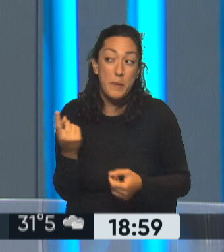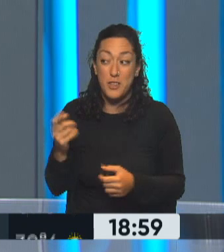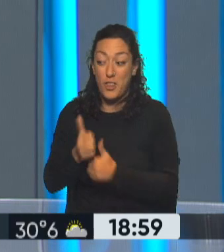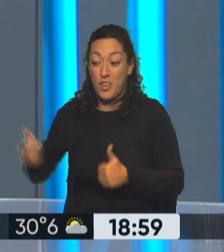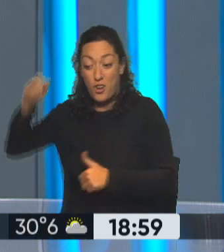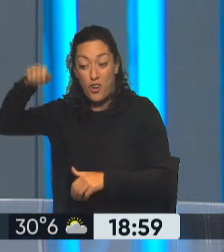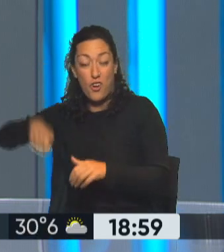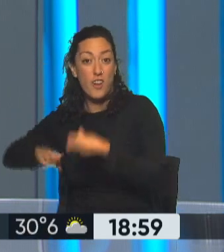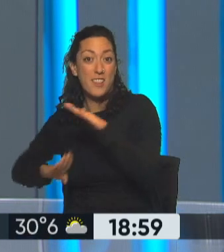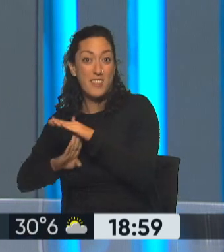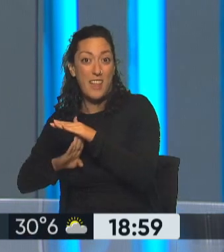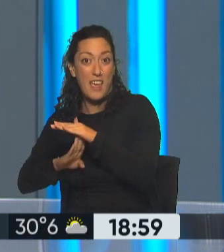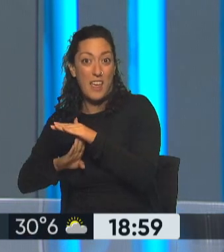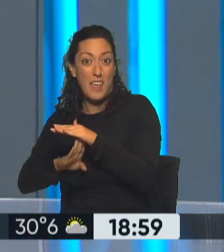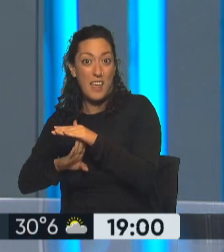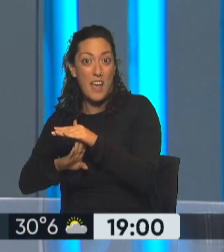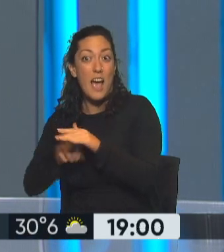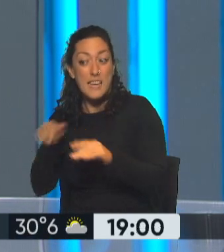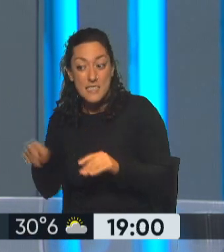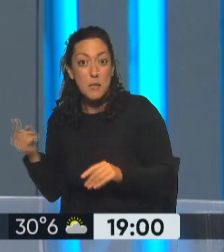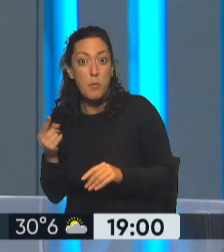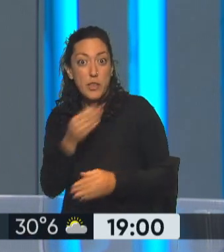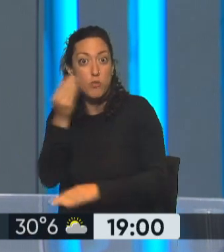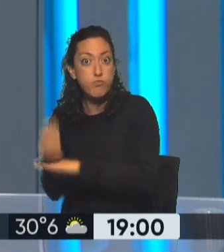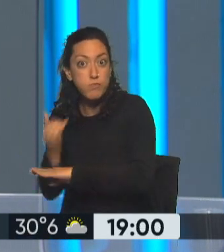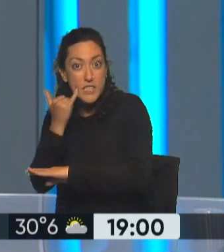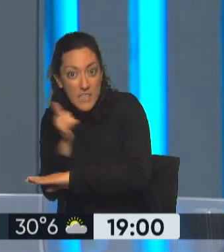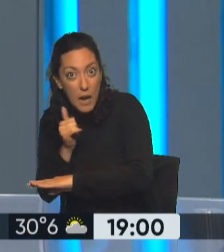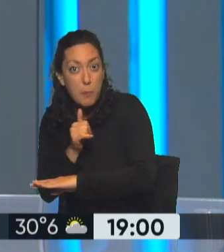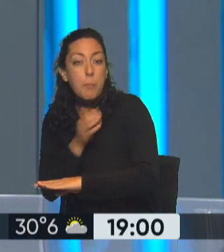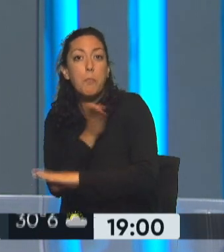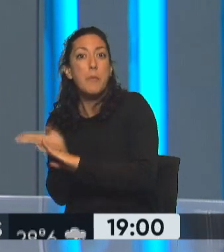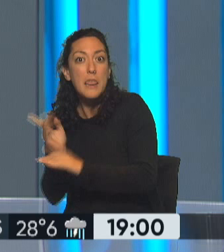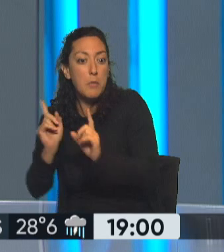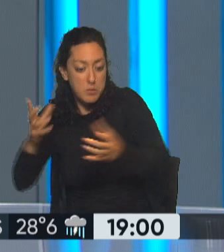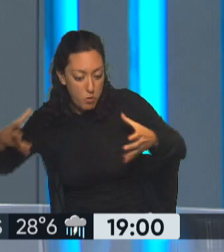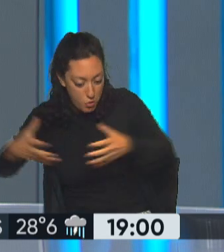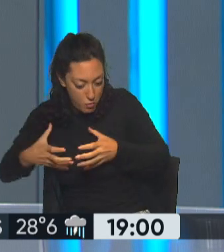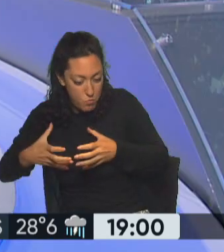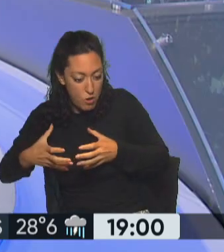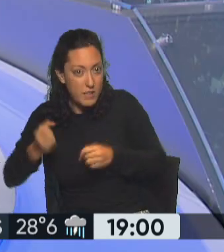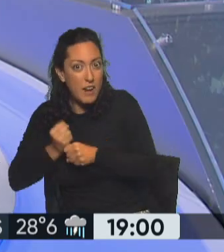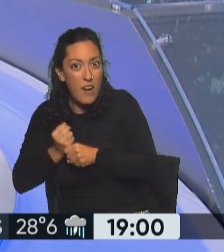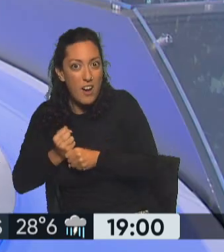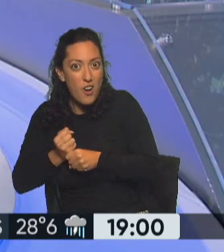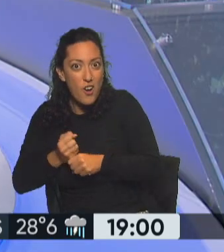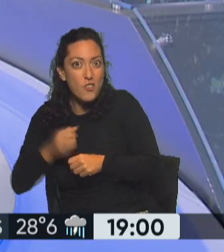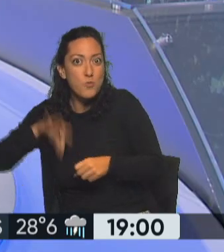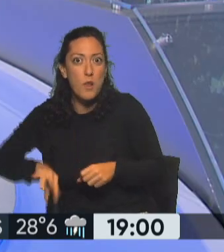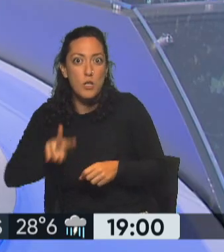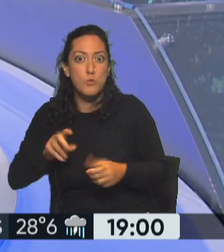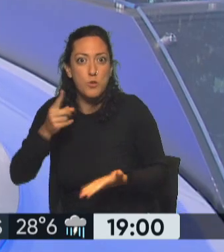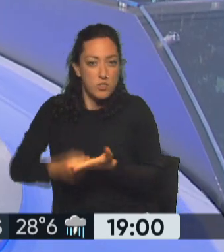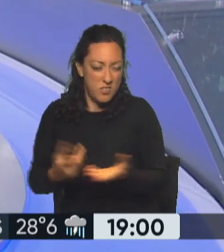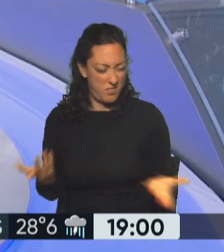pidió. a la Corte Suprema, es A decir, él se mismo. pidió a sí mismo que Exacto. le Es regulen un horarios escándalo. por algo que había hecho como... Entiendo que, escándalo. pero claramente, digo, y